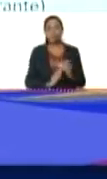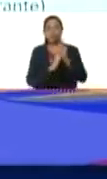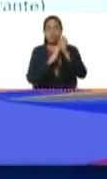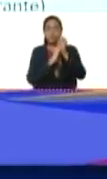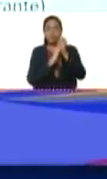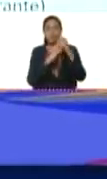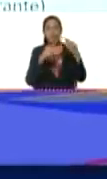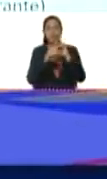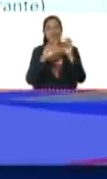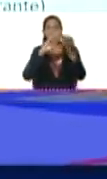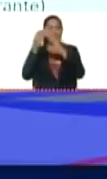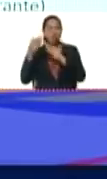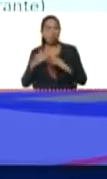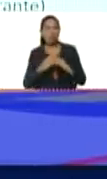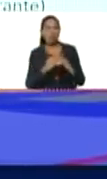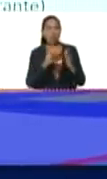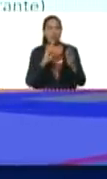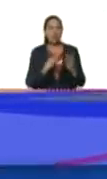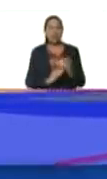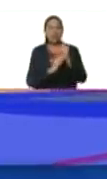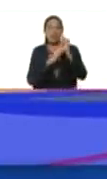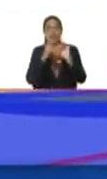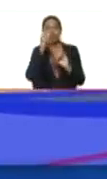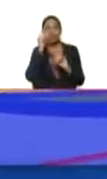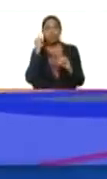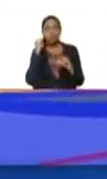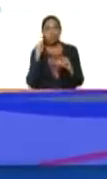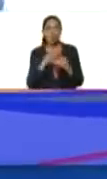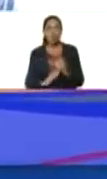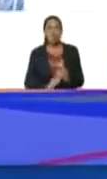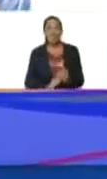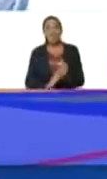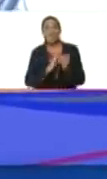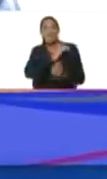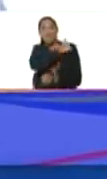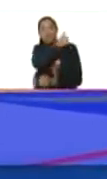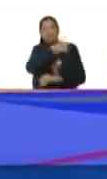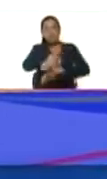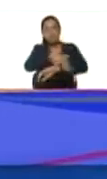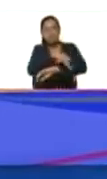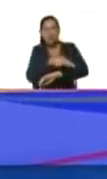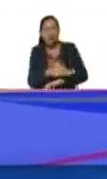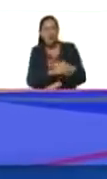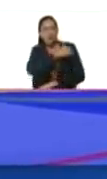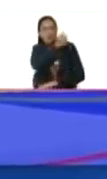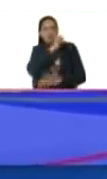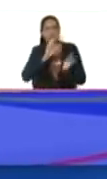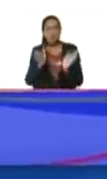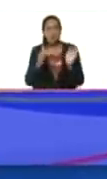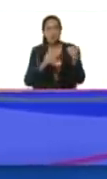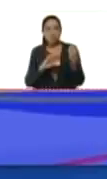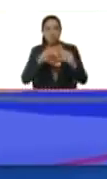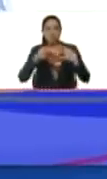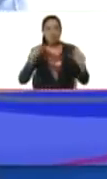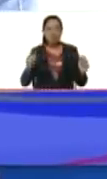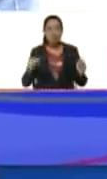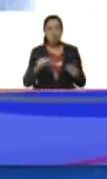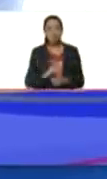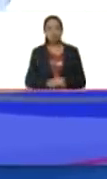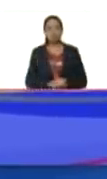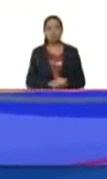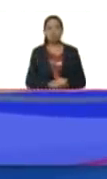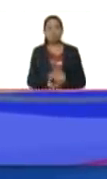poder popular, líder, lideresa del poder popular, jefa de calle, jefe de CLAP, del consejo comunal o de la